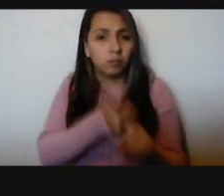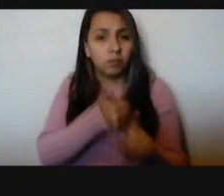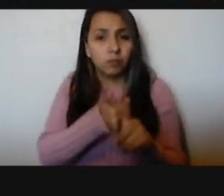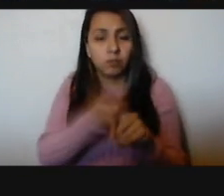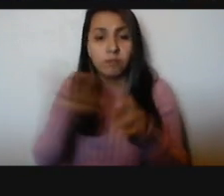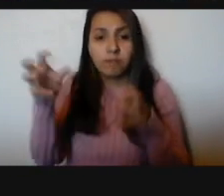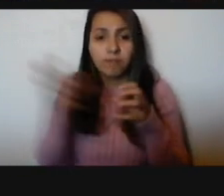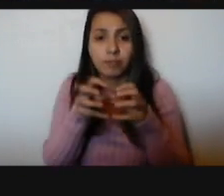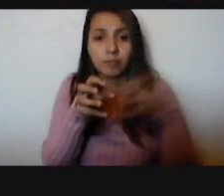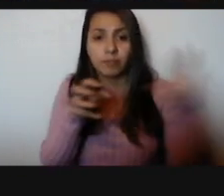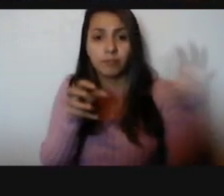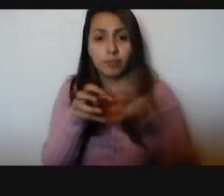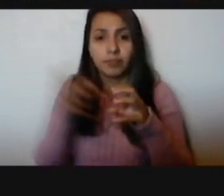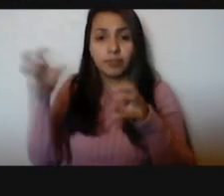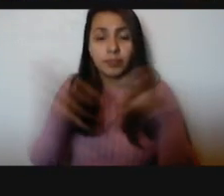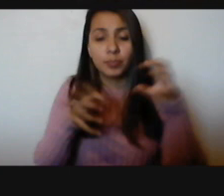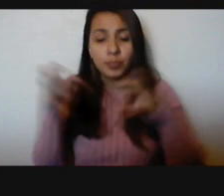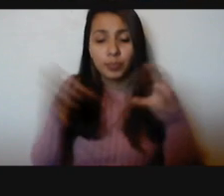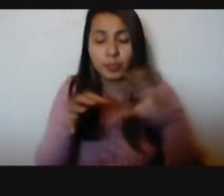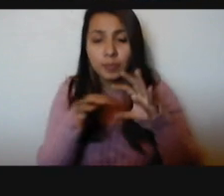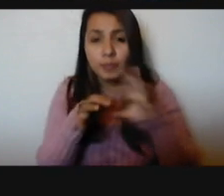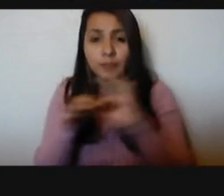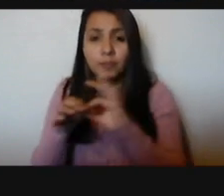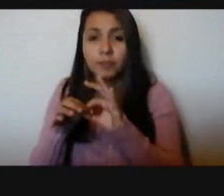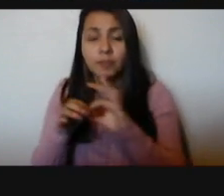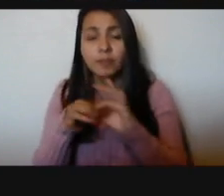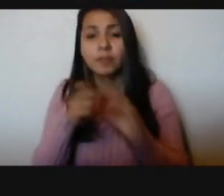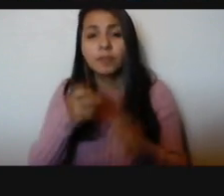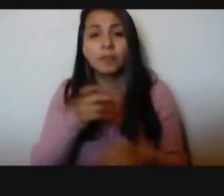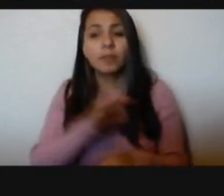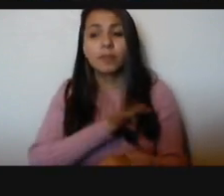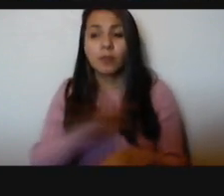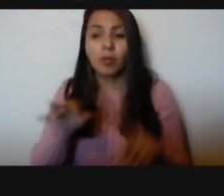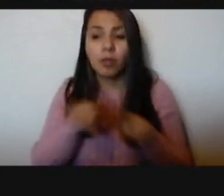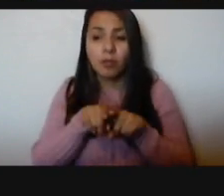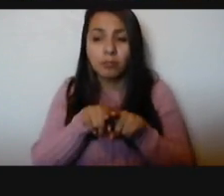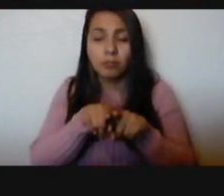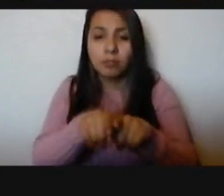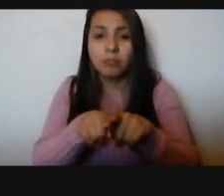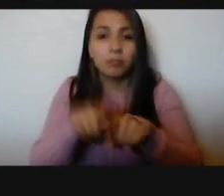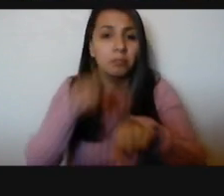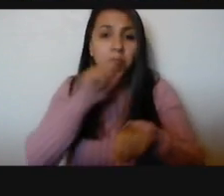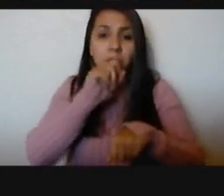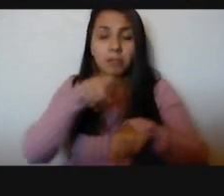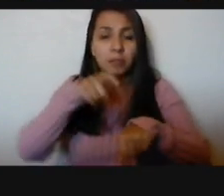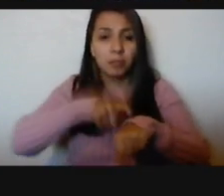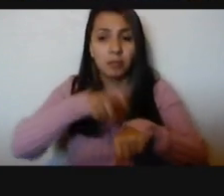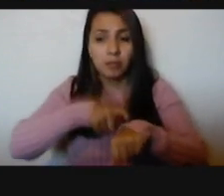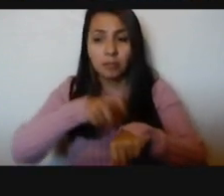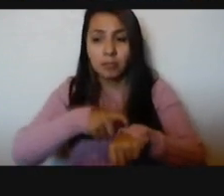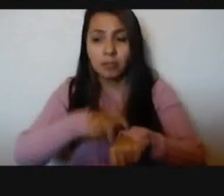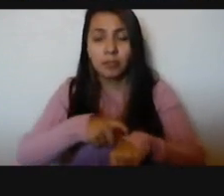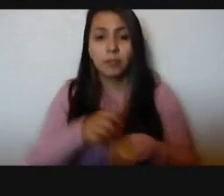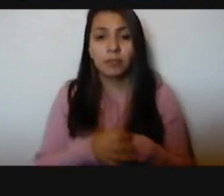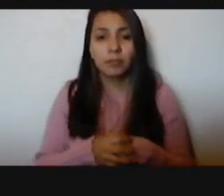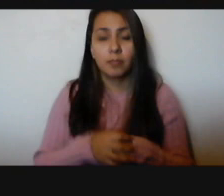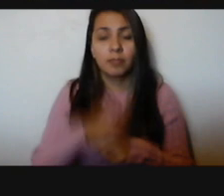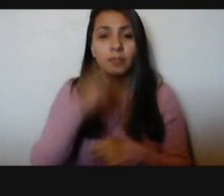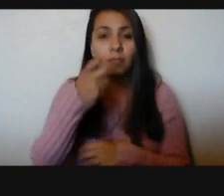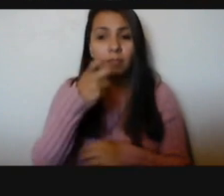más el autoensamblamiento, pueden estar ocurriendo al mismo tiempo. Y lo que quise exponer en esta